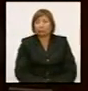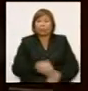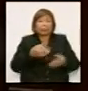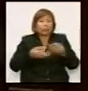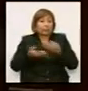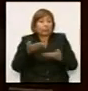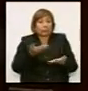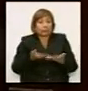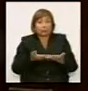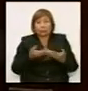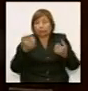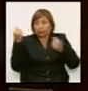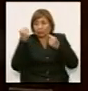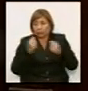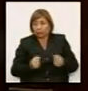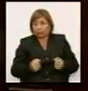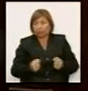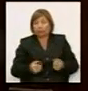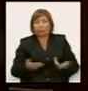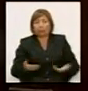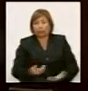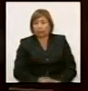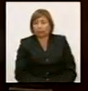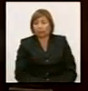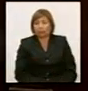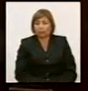trascendió al poder en forma indirecta.